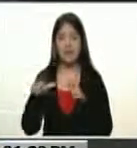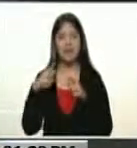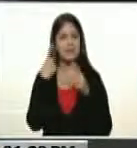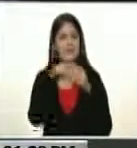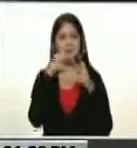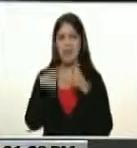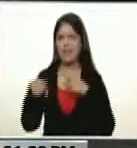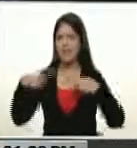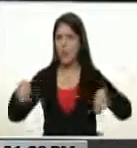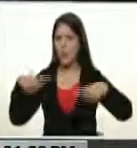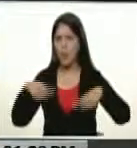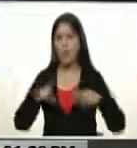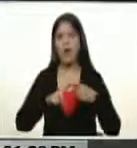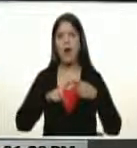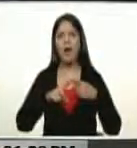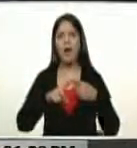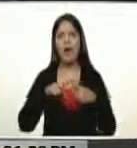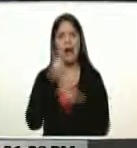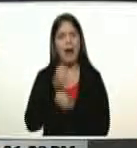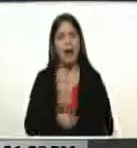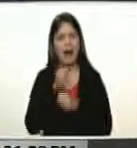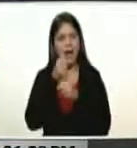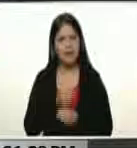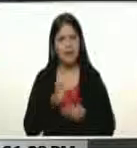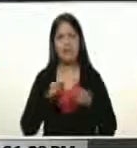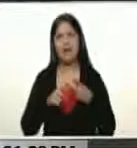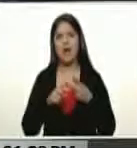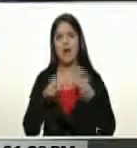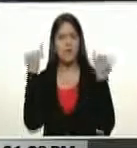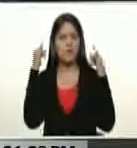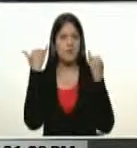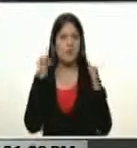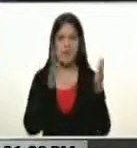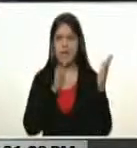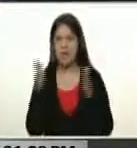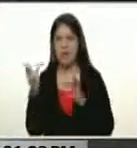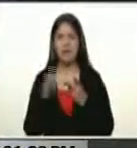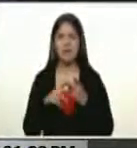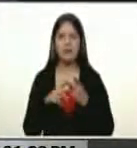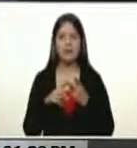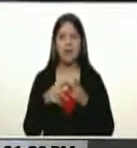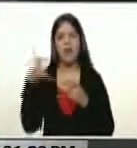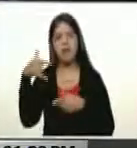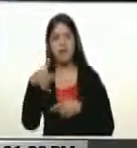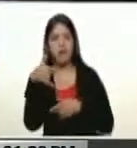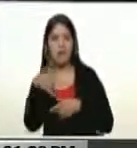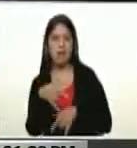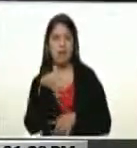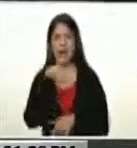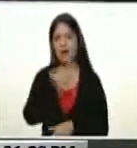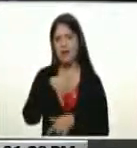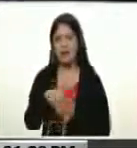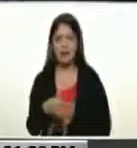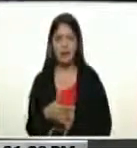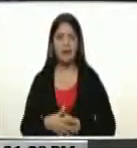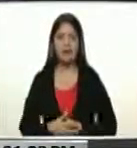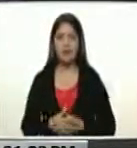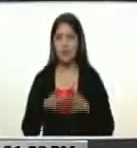géneros. Vamos a tener gaita, vamos a tener parranda, vamos a tener reggae, vamos a tener hip hop. De manera que, bueno,